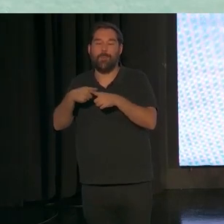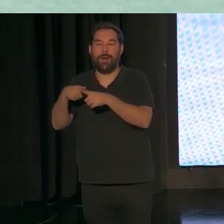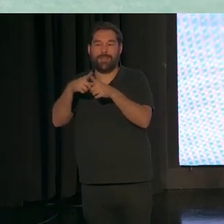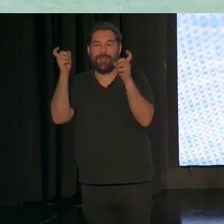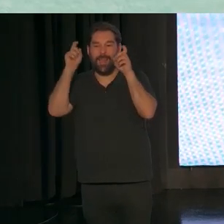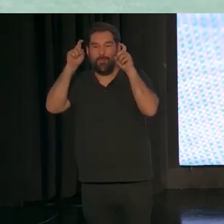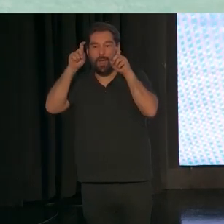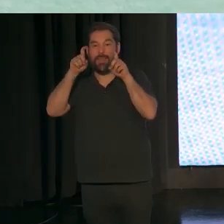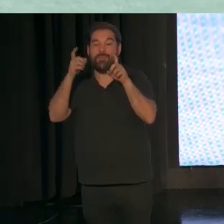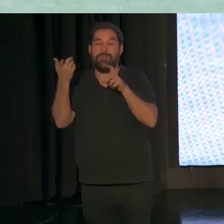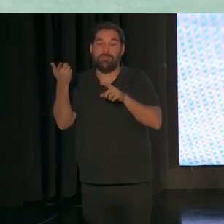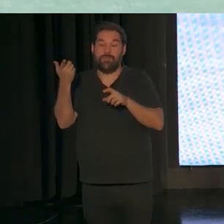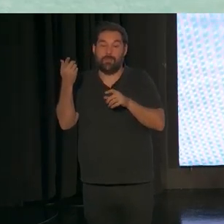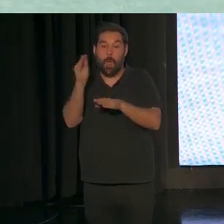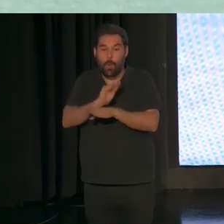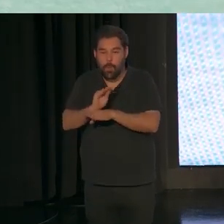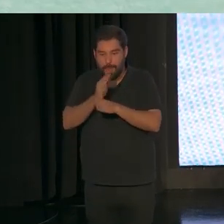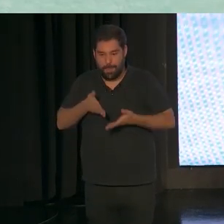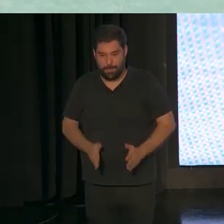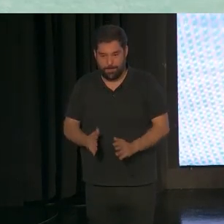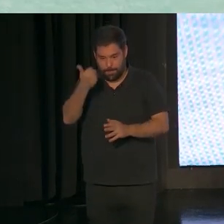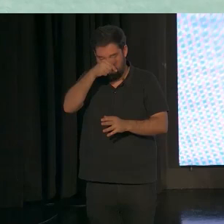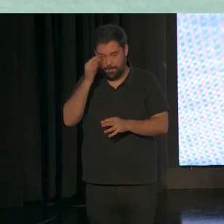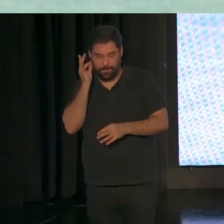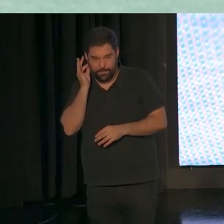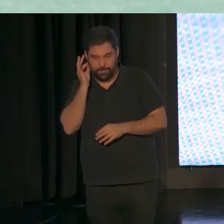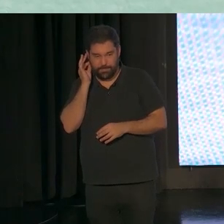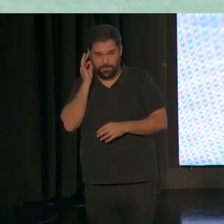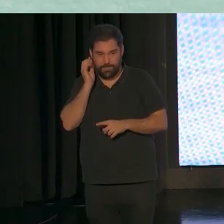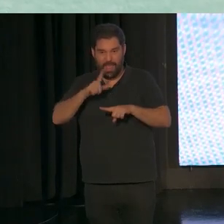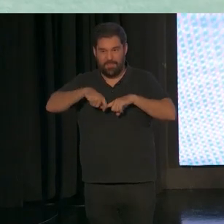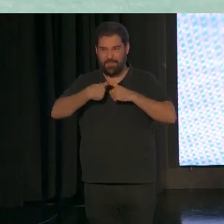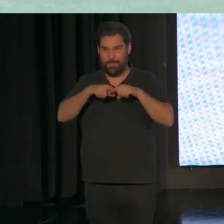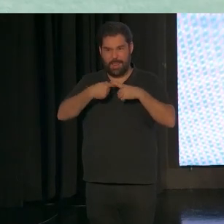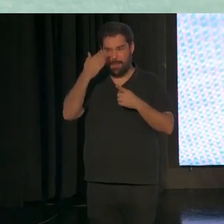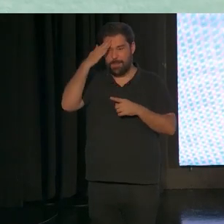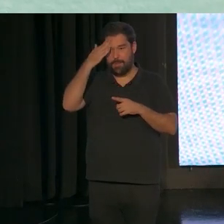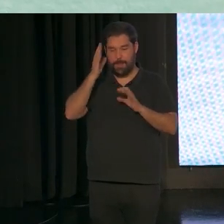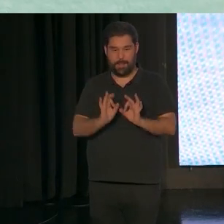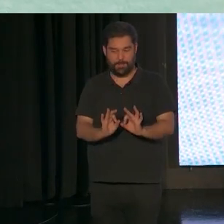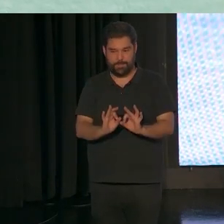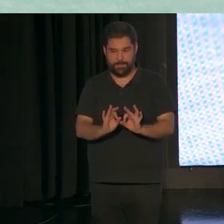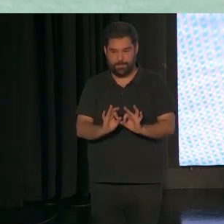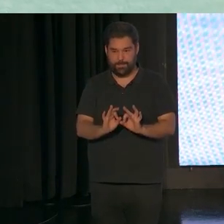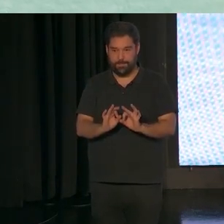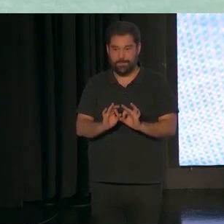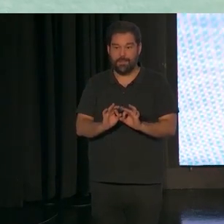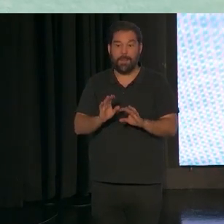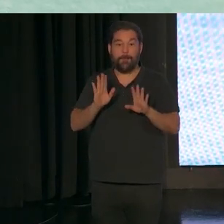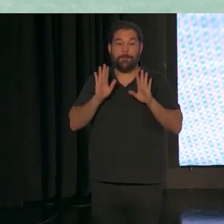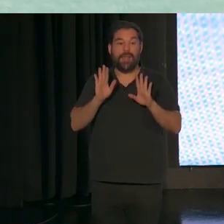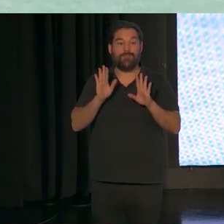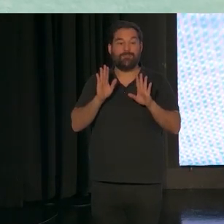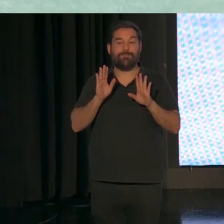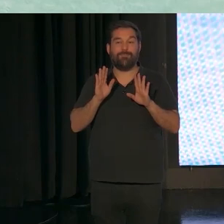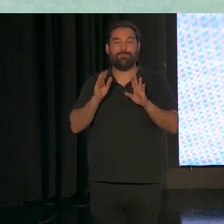niño pequeño la familia siempre va a ser la primera para ese niño siempre es lo primero Pero seguido